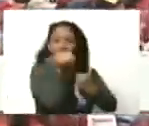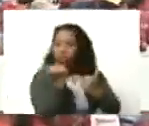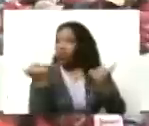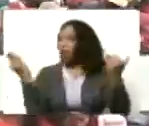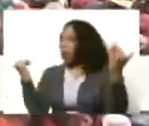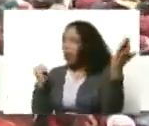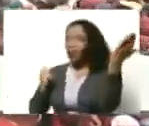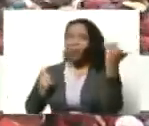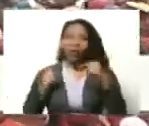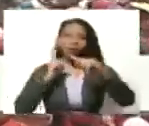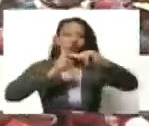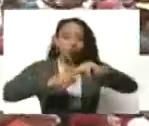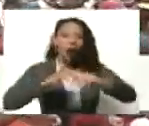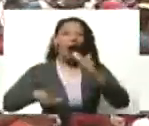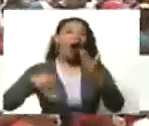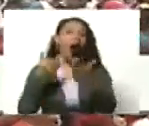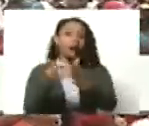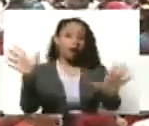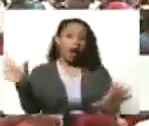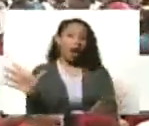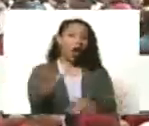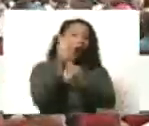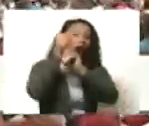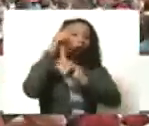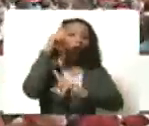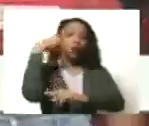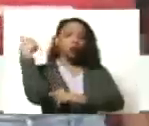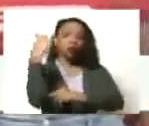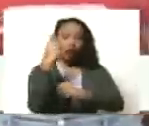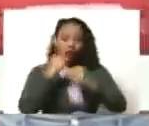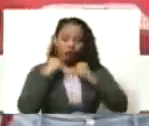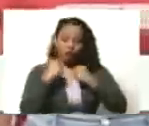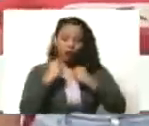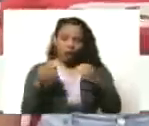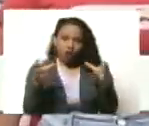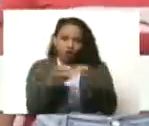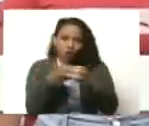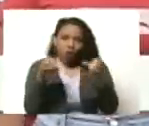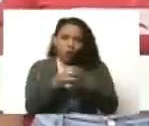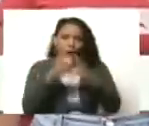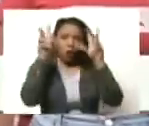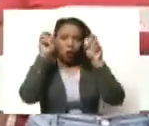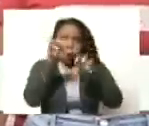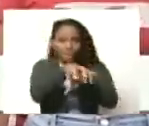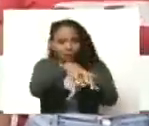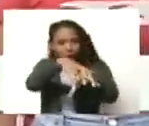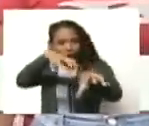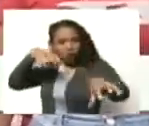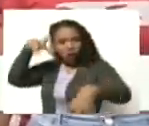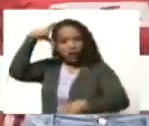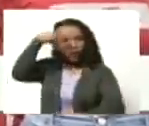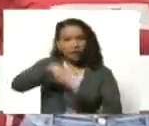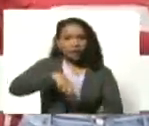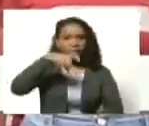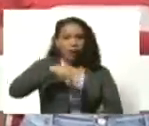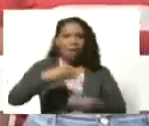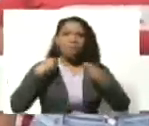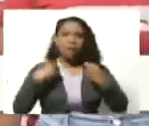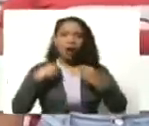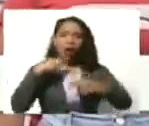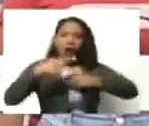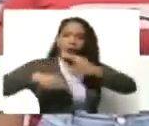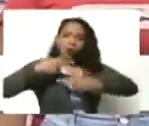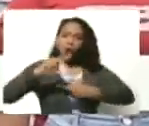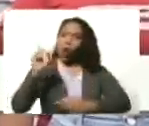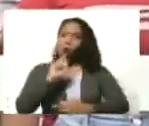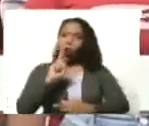este, hasta lograr una sólida base del chavismo, una nueva mayoría necesaria para que la revolución no